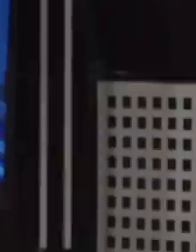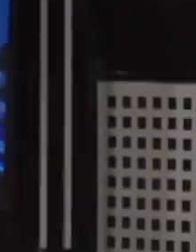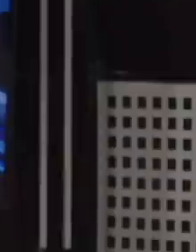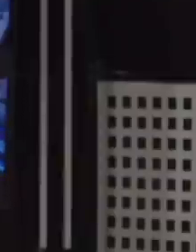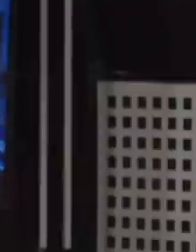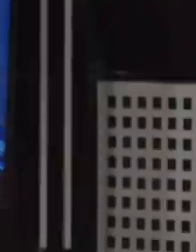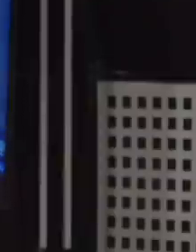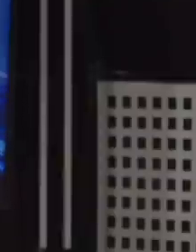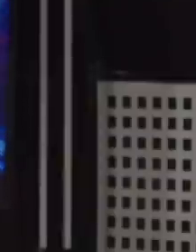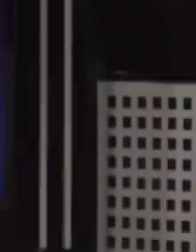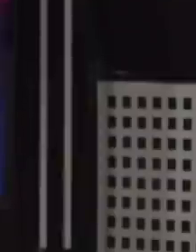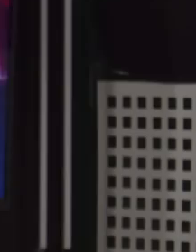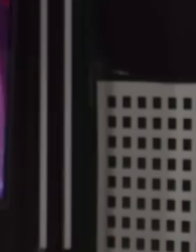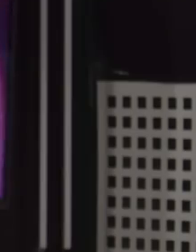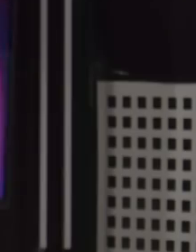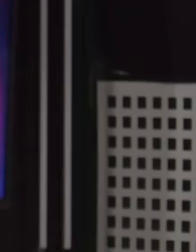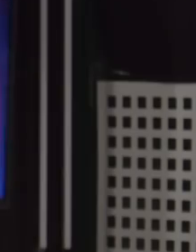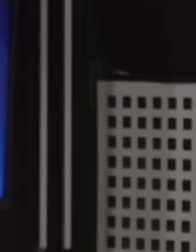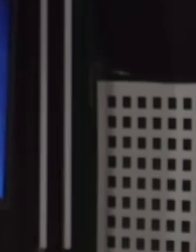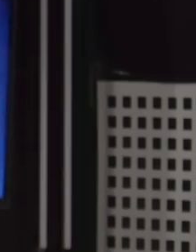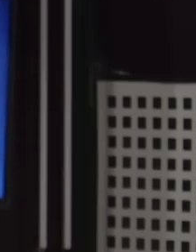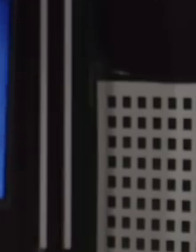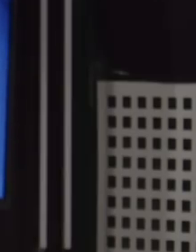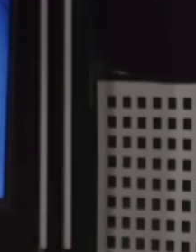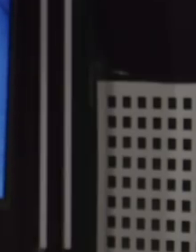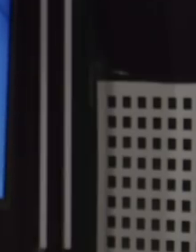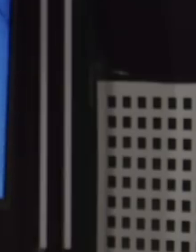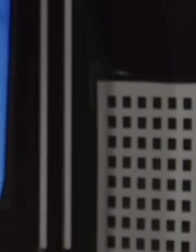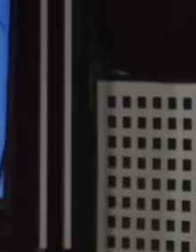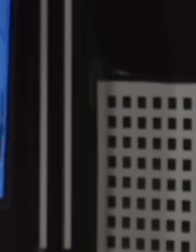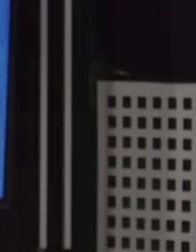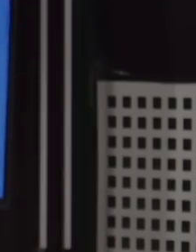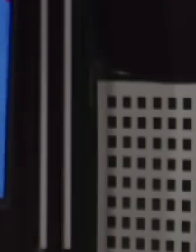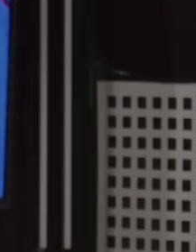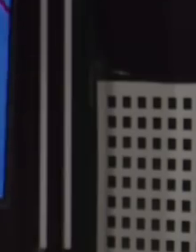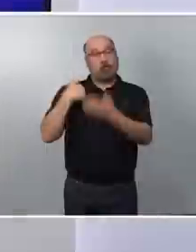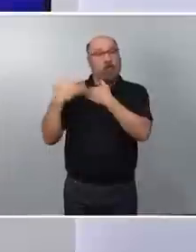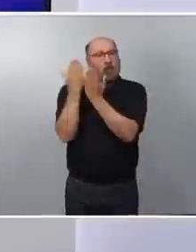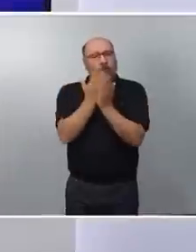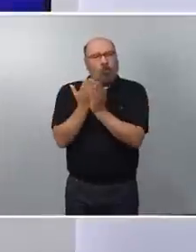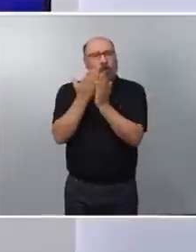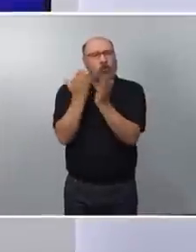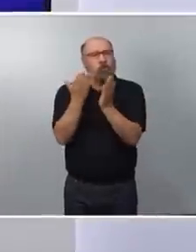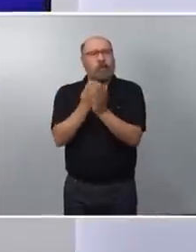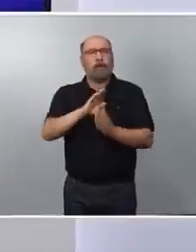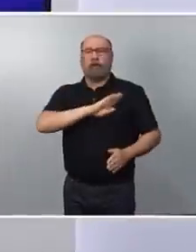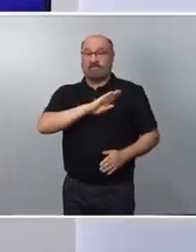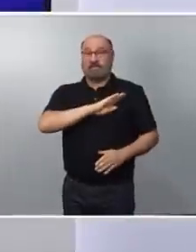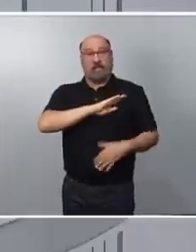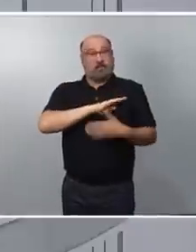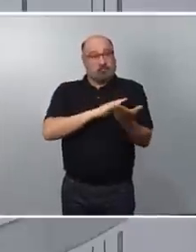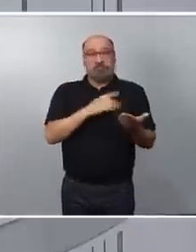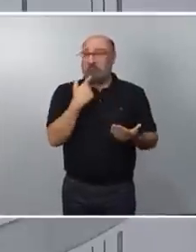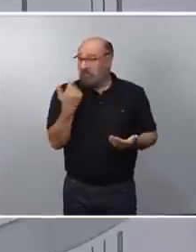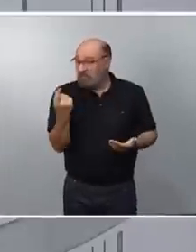dice este personaje siniestro donde los haya. No sé cómo se dice en España, bachillerato,